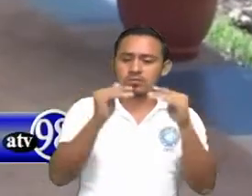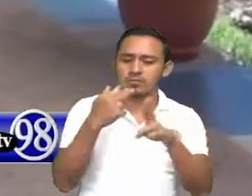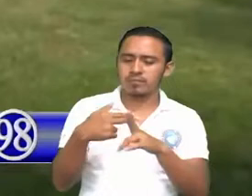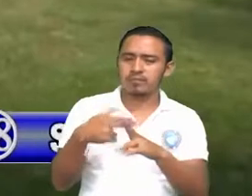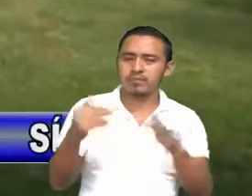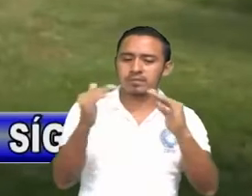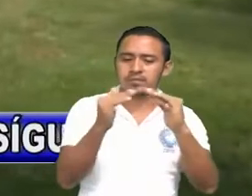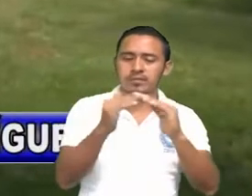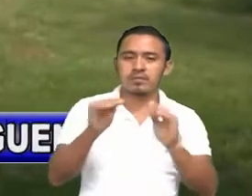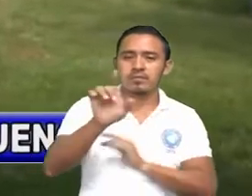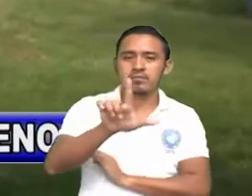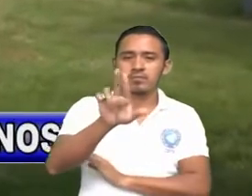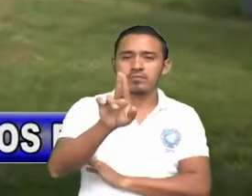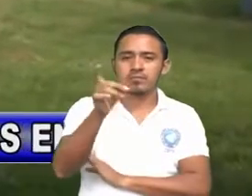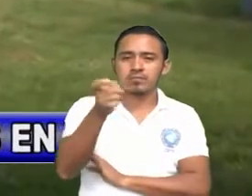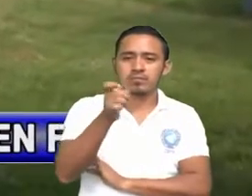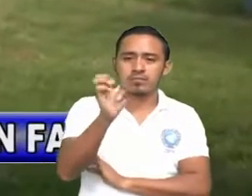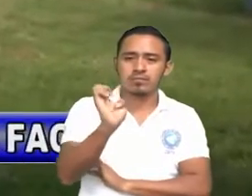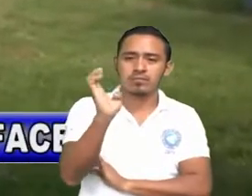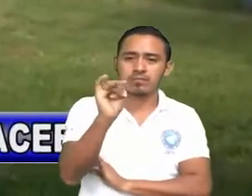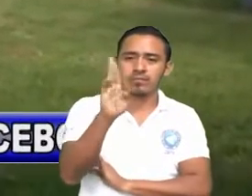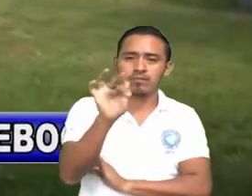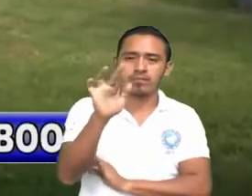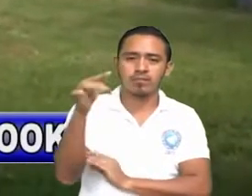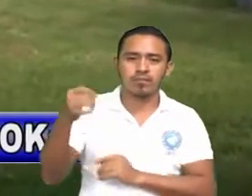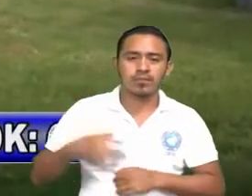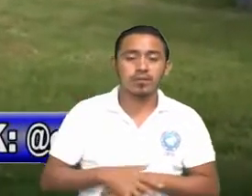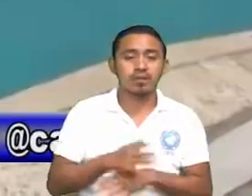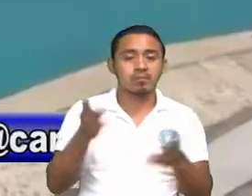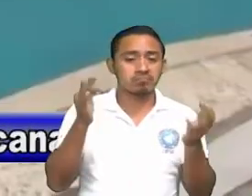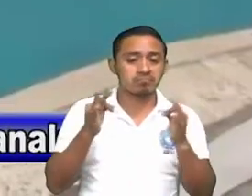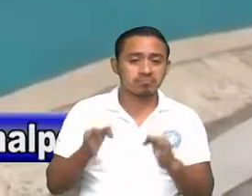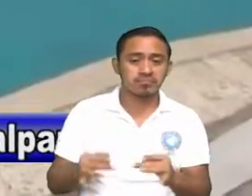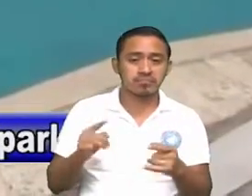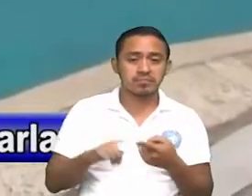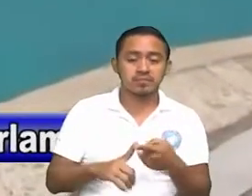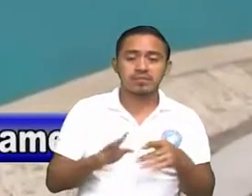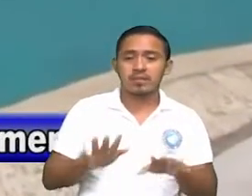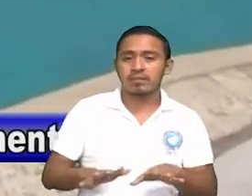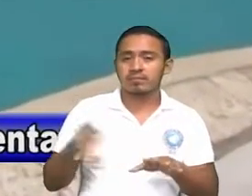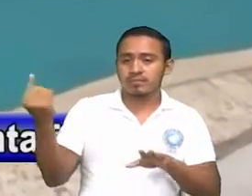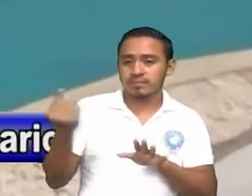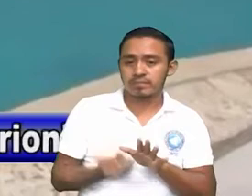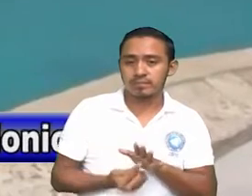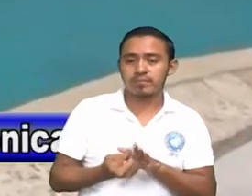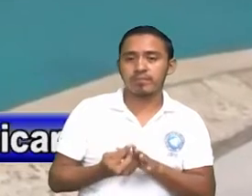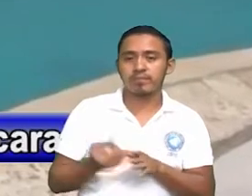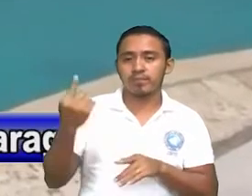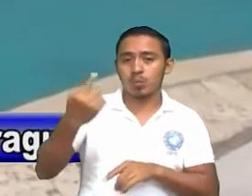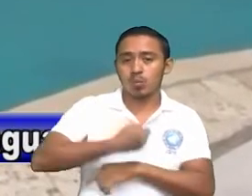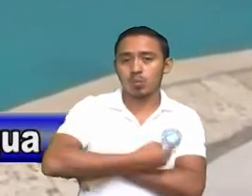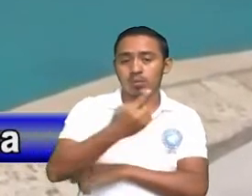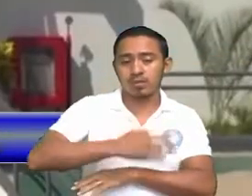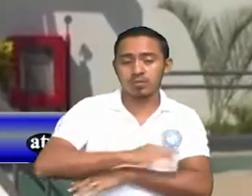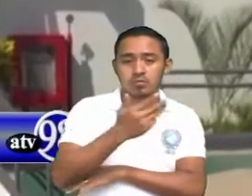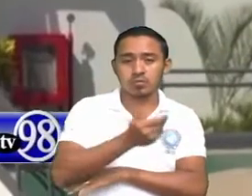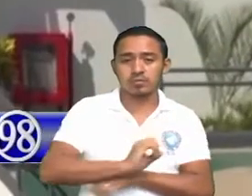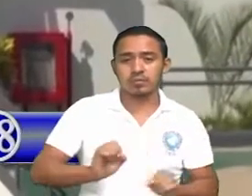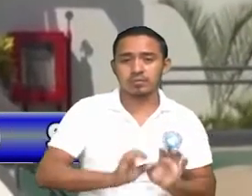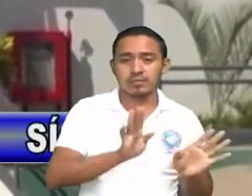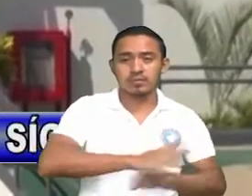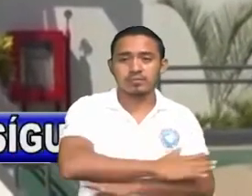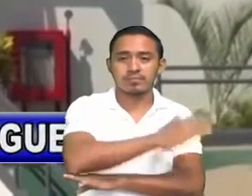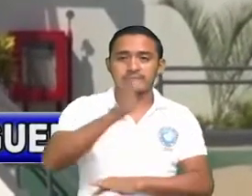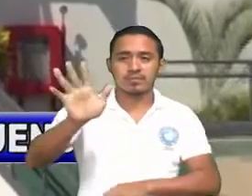Luxemburgo. Prestar servicios en estadía que consiste en venir a pasar el día de 9 de la mañana a 5 de